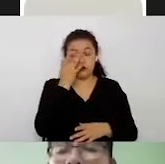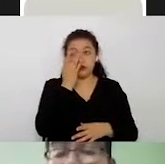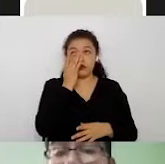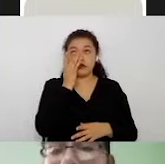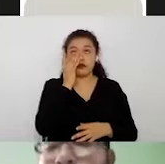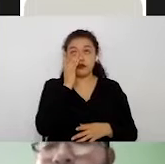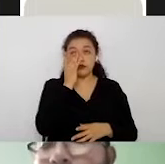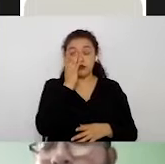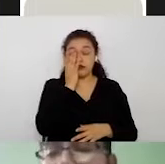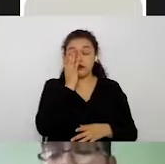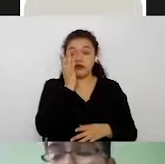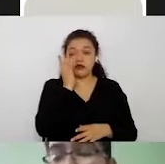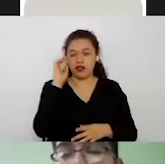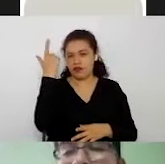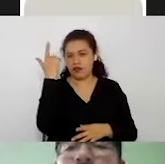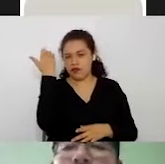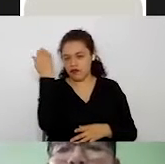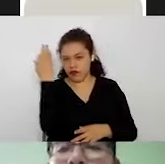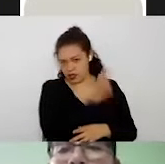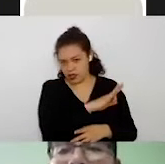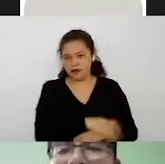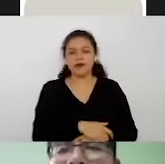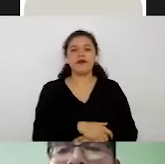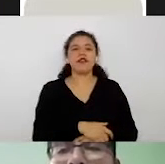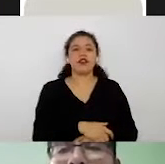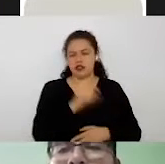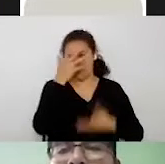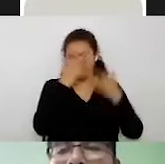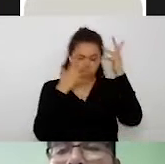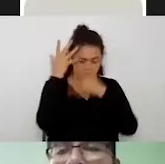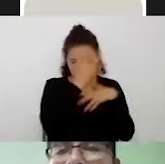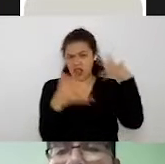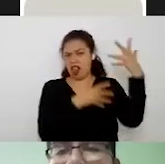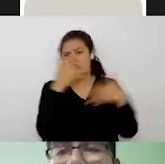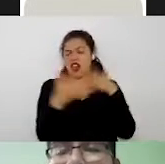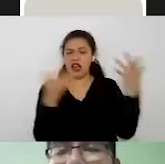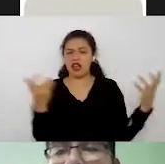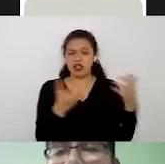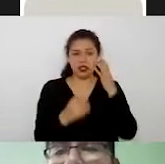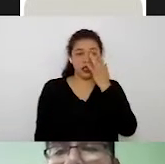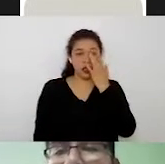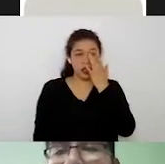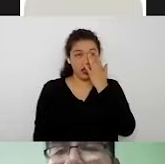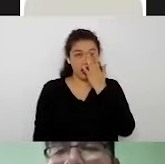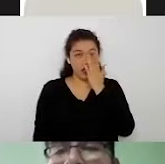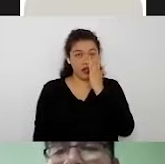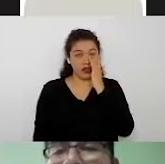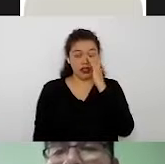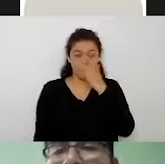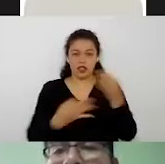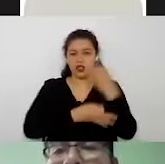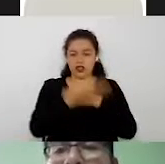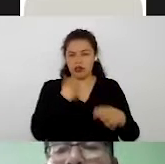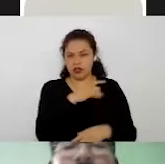que no era cierta y se creaba confusión y se creaba pánico y todos estaban así como con el pendiente